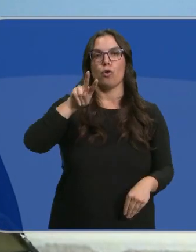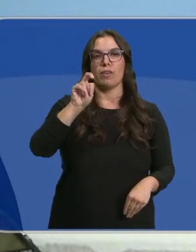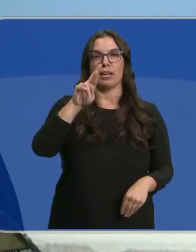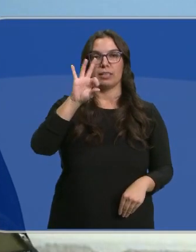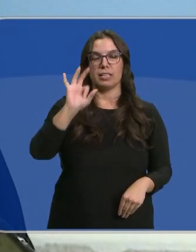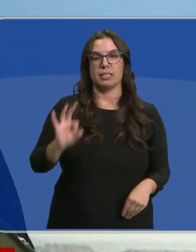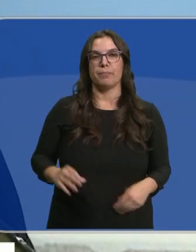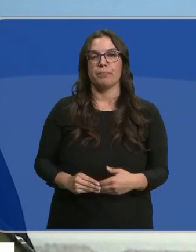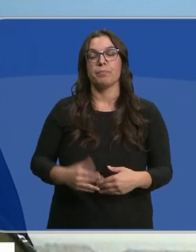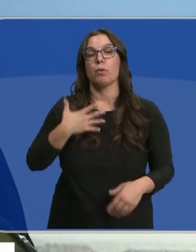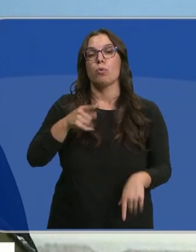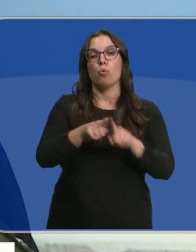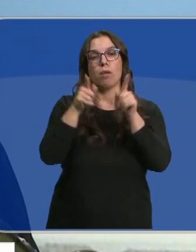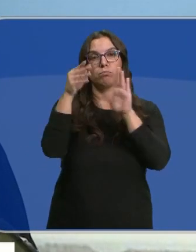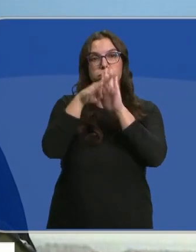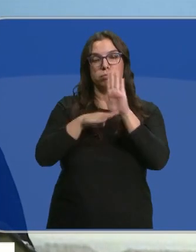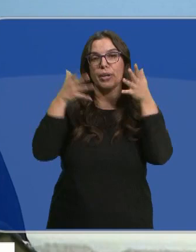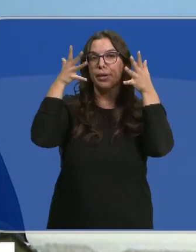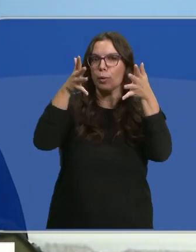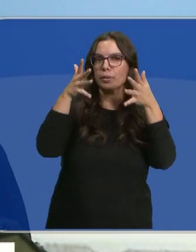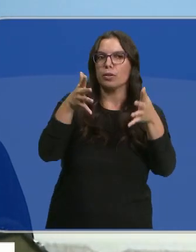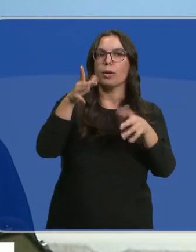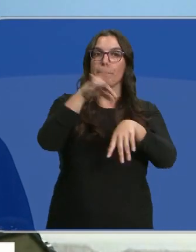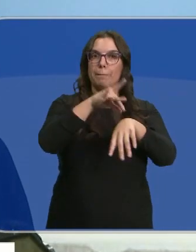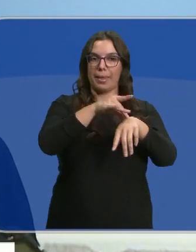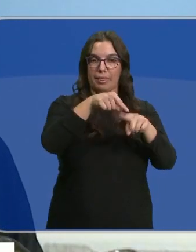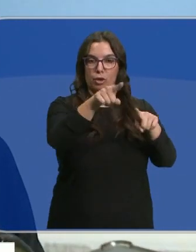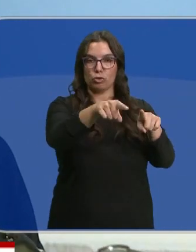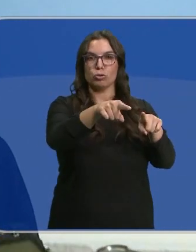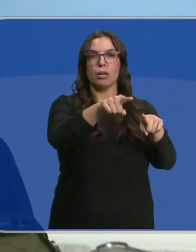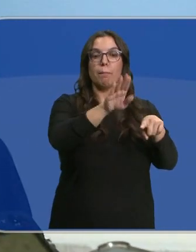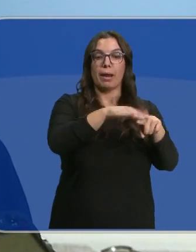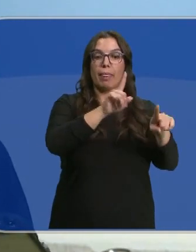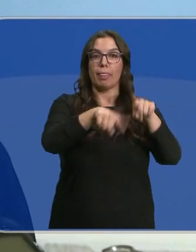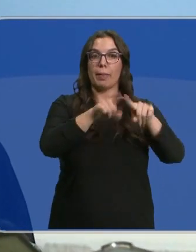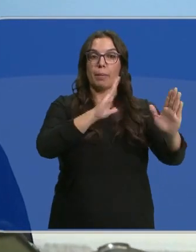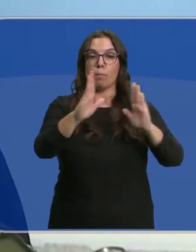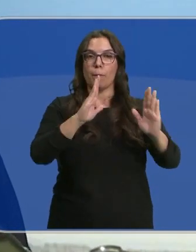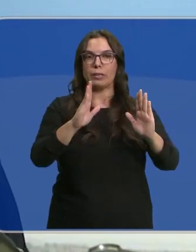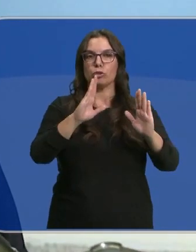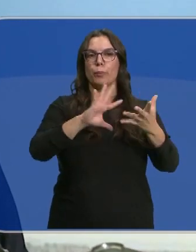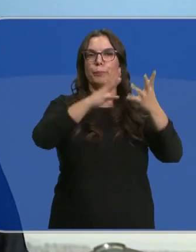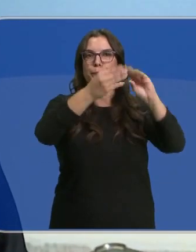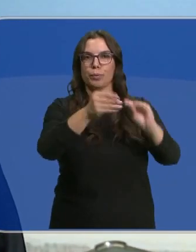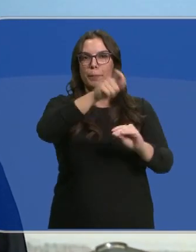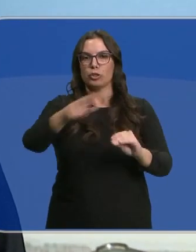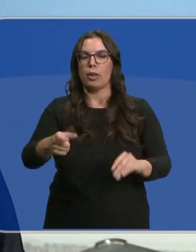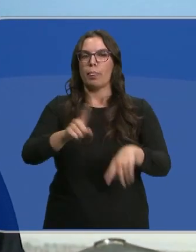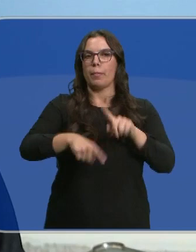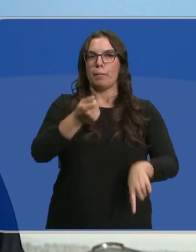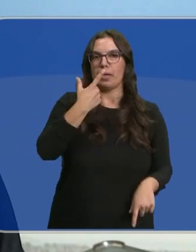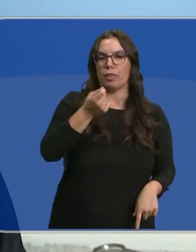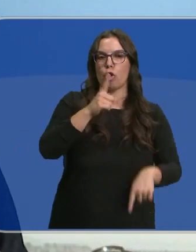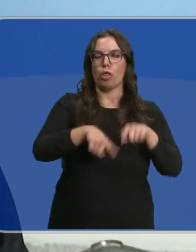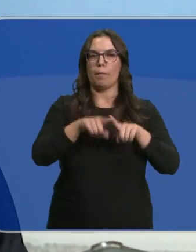Permita dar una serie de recomendaciones a los médicos para que en cada momento actúen con el paciente con aquel tipo de medicación o aquel